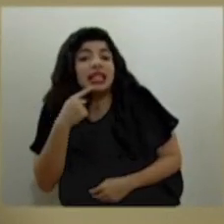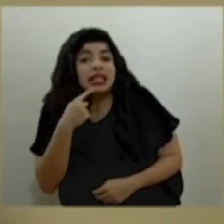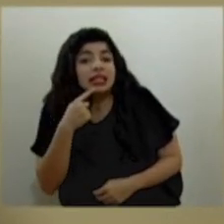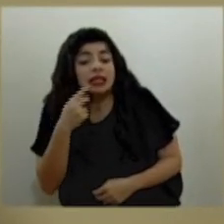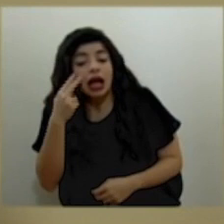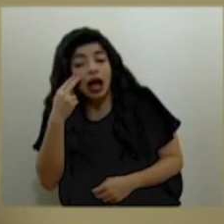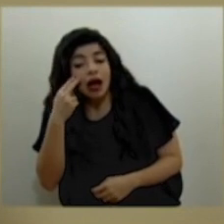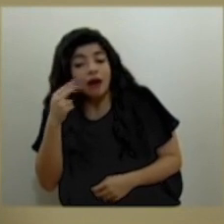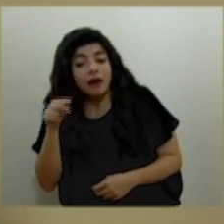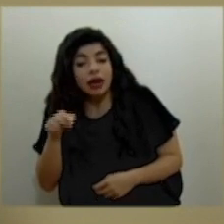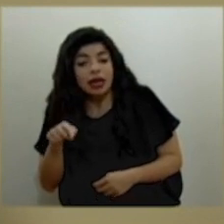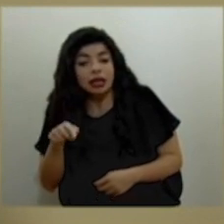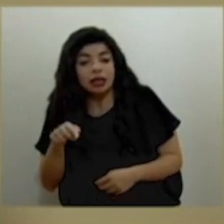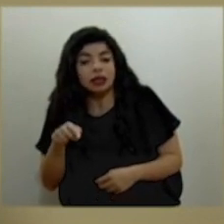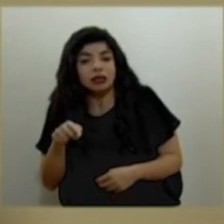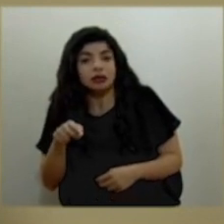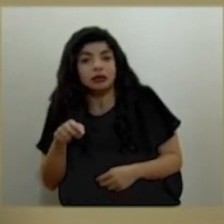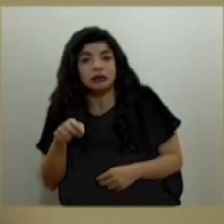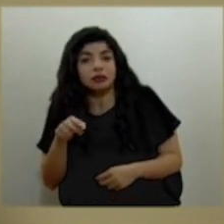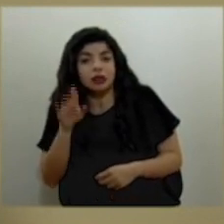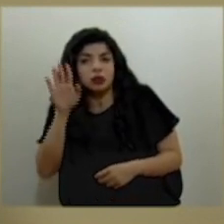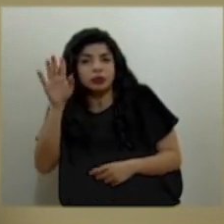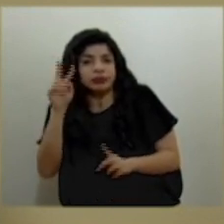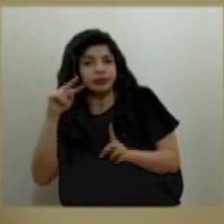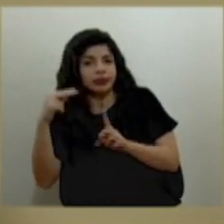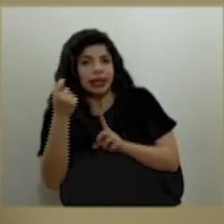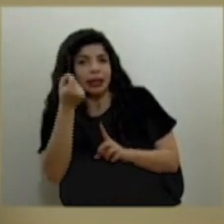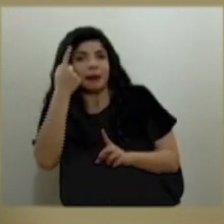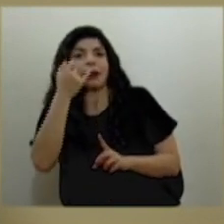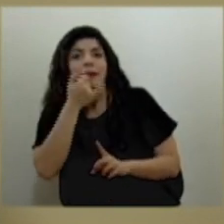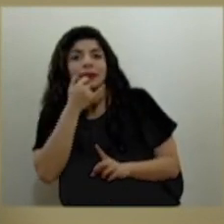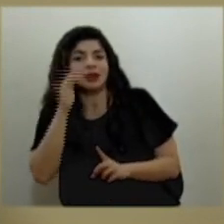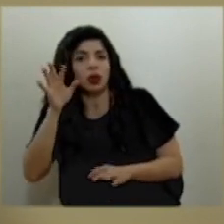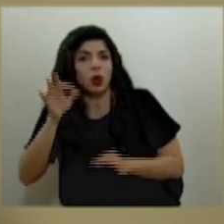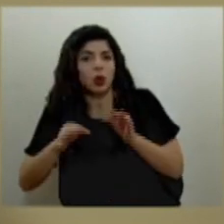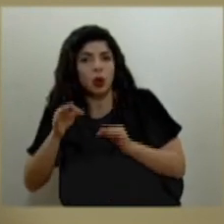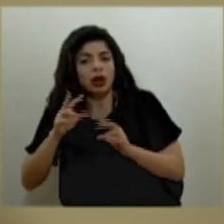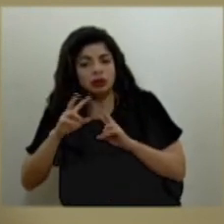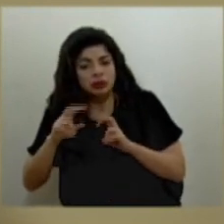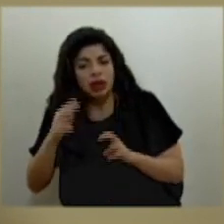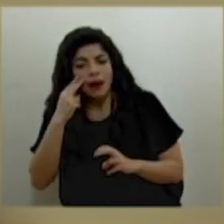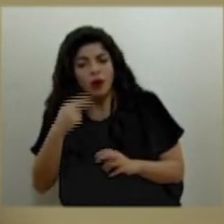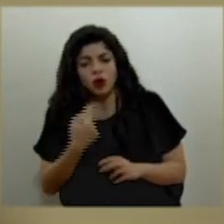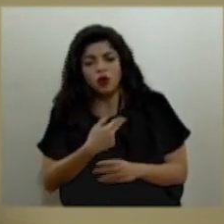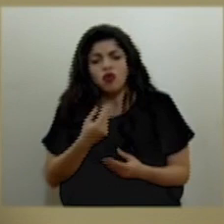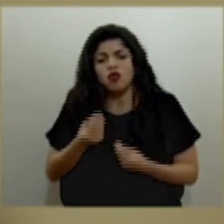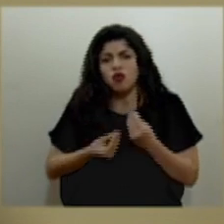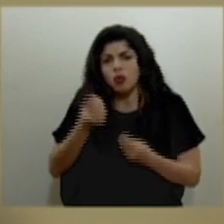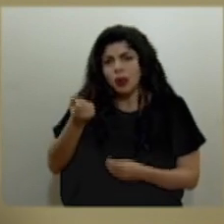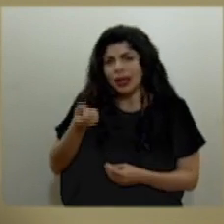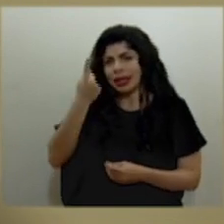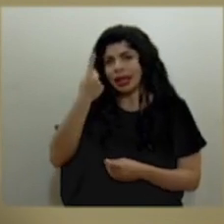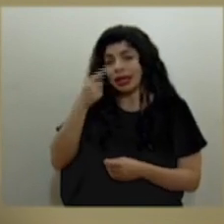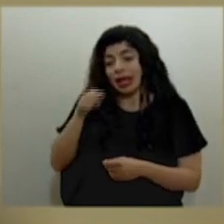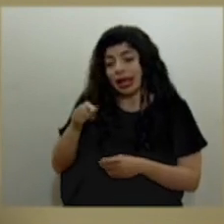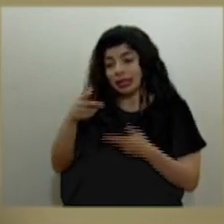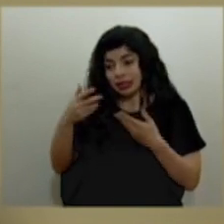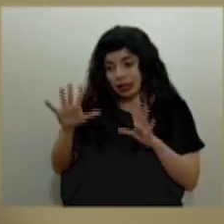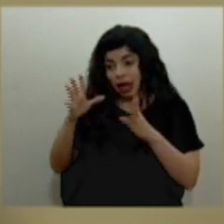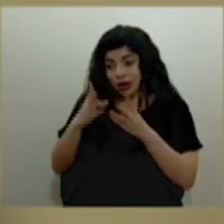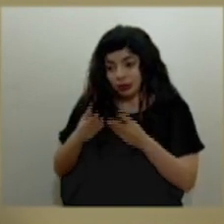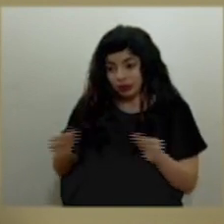alcance de esta interpretación de lo que está pasando por parte de la jueza y cómo lo podemos nosotros entender, y con base en eso vamos